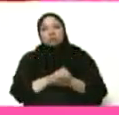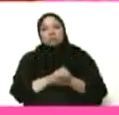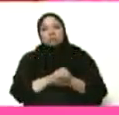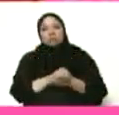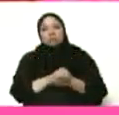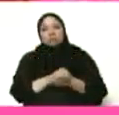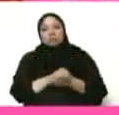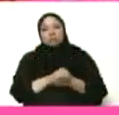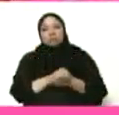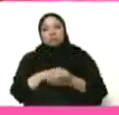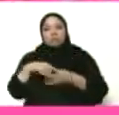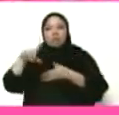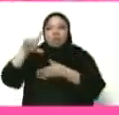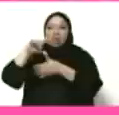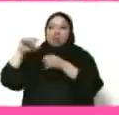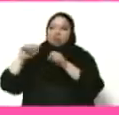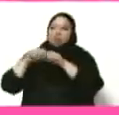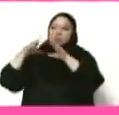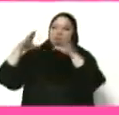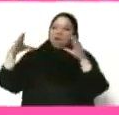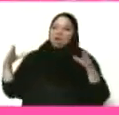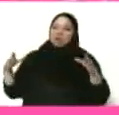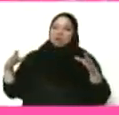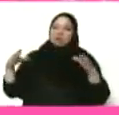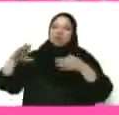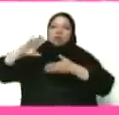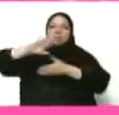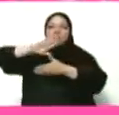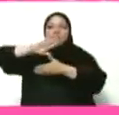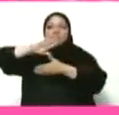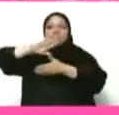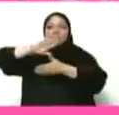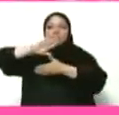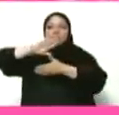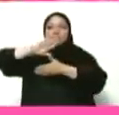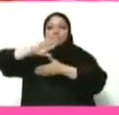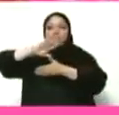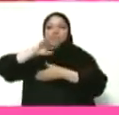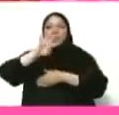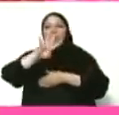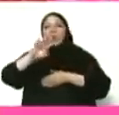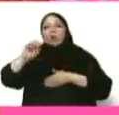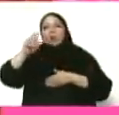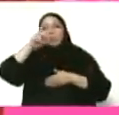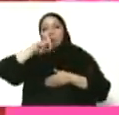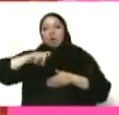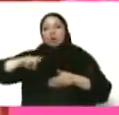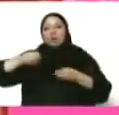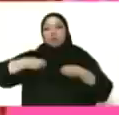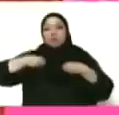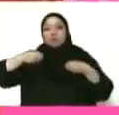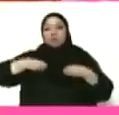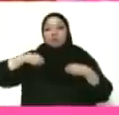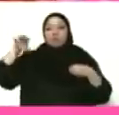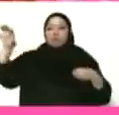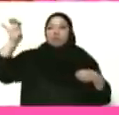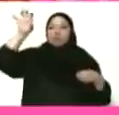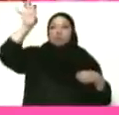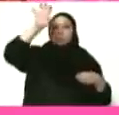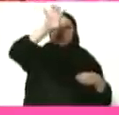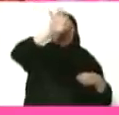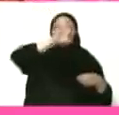de una gran nación americana. Pasó 40 años fuera de Venezuela y